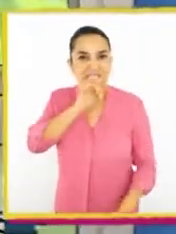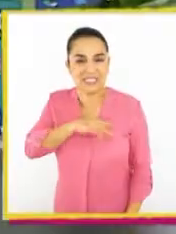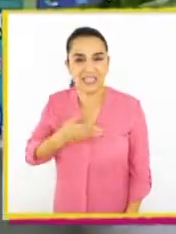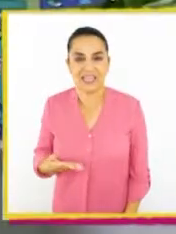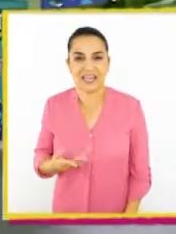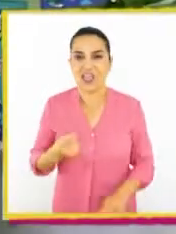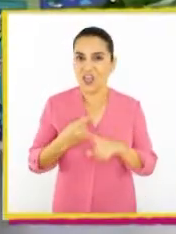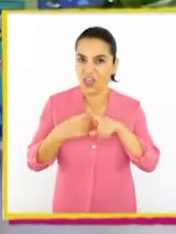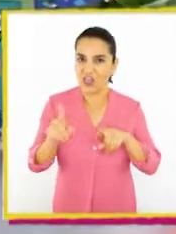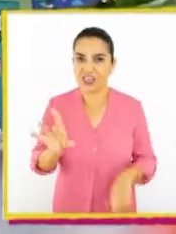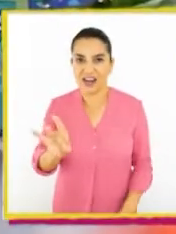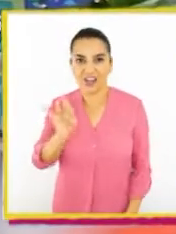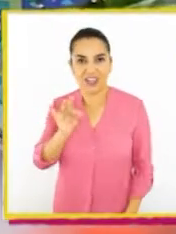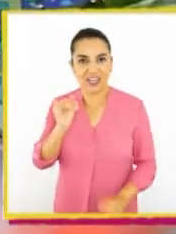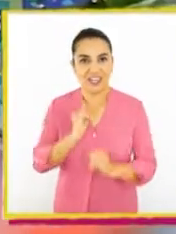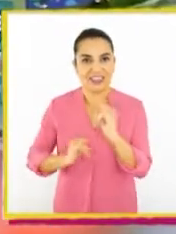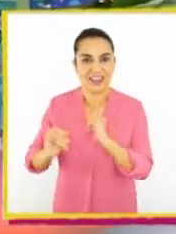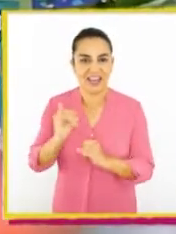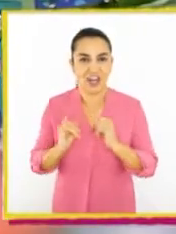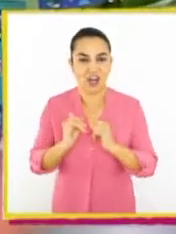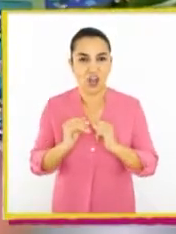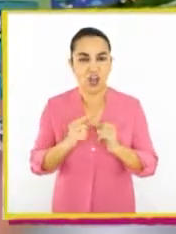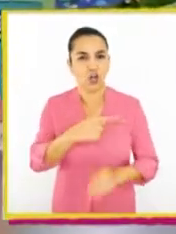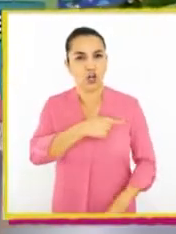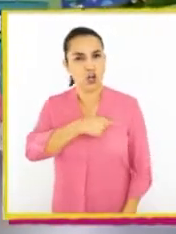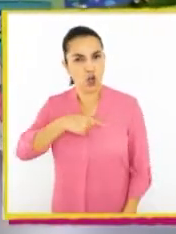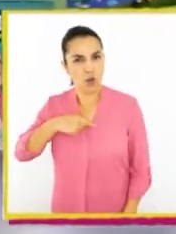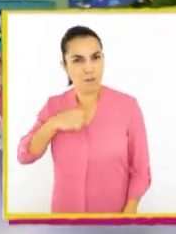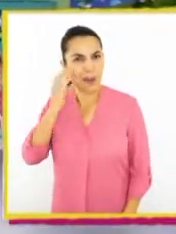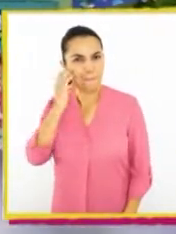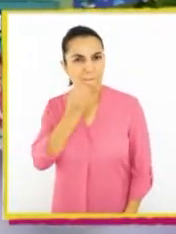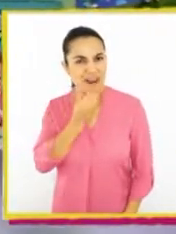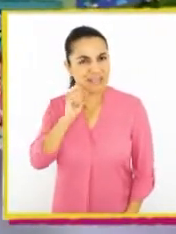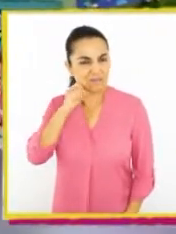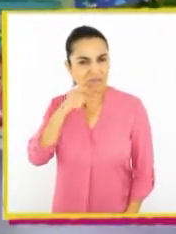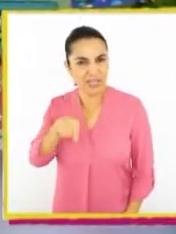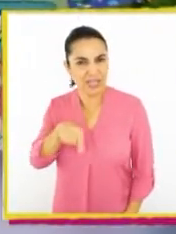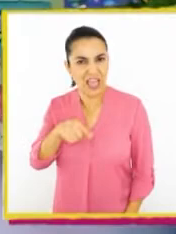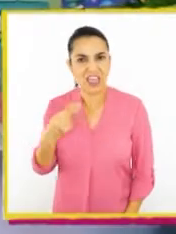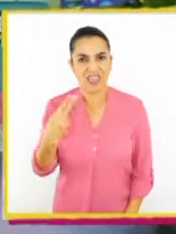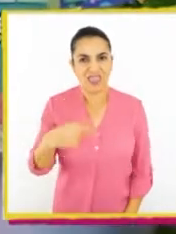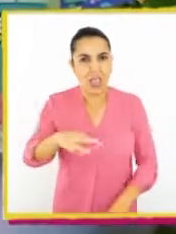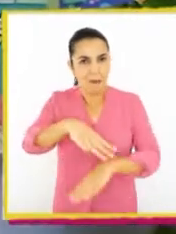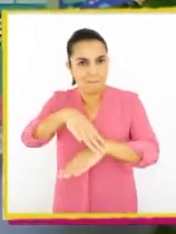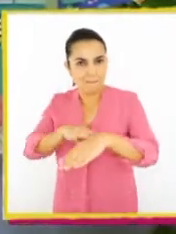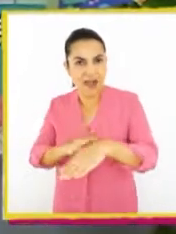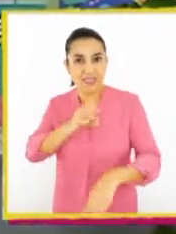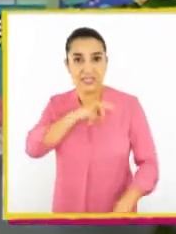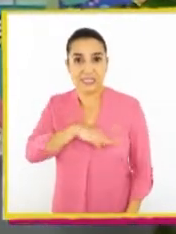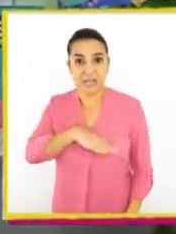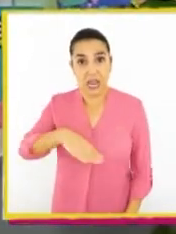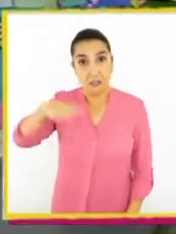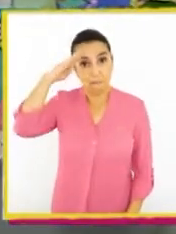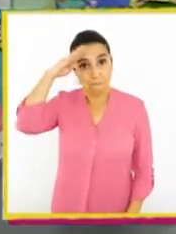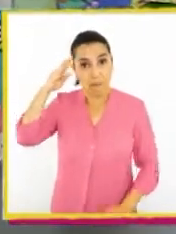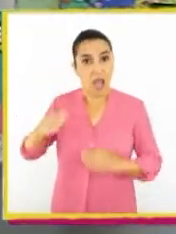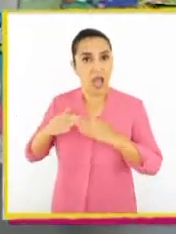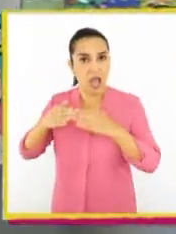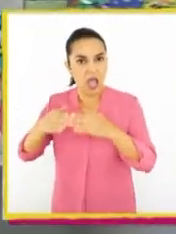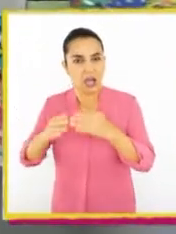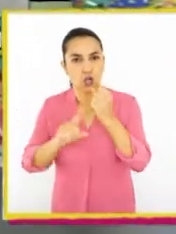chileno. Otra cosa que encontré en este sitio es el nombre de Arturo Prat. Dice que perteneció a la Armada de Chile. Fue un